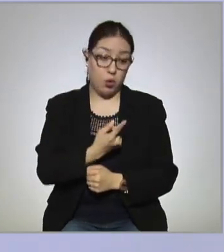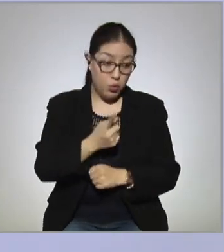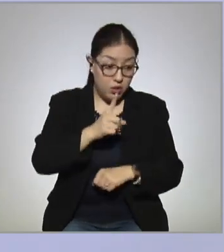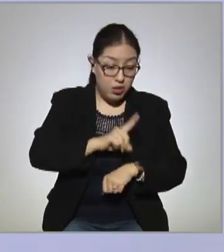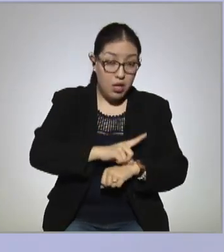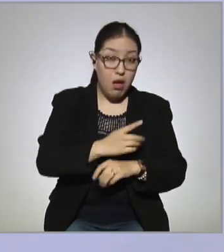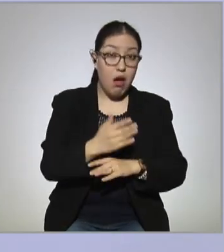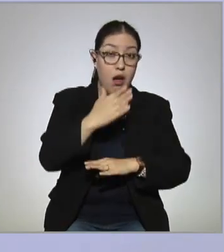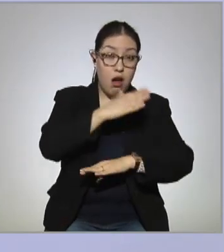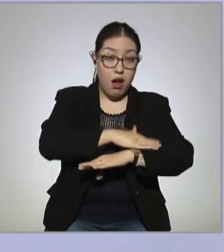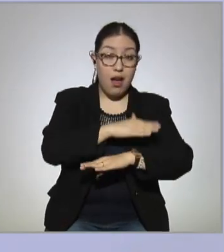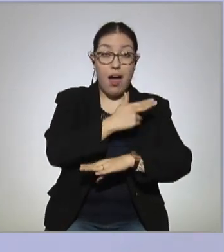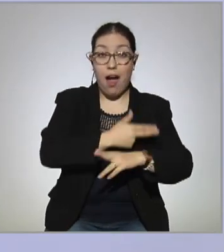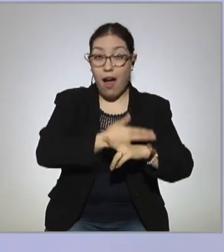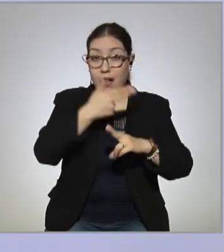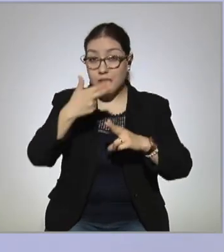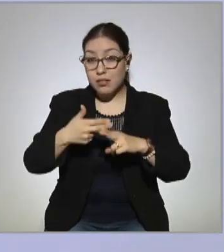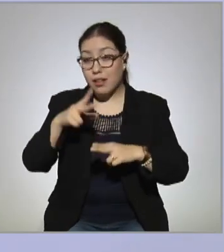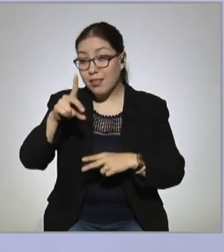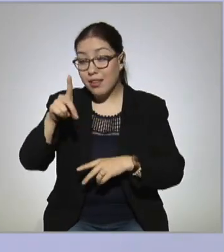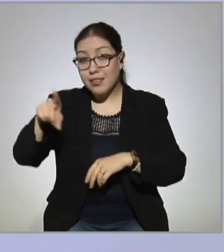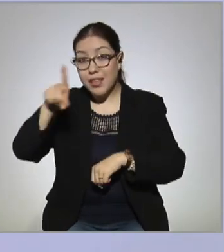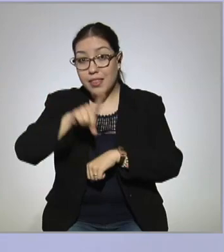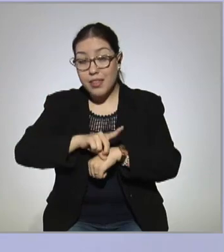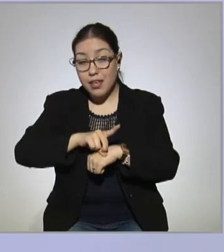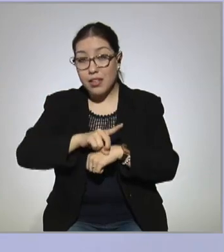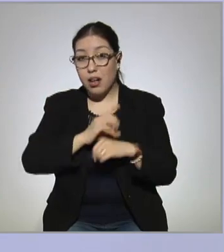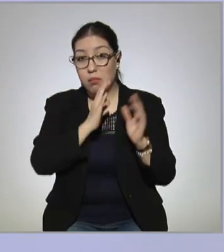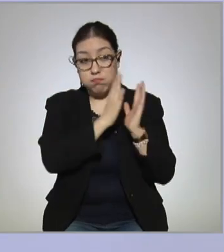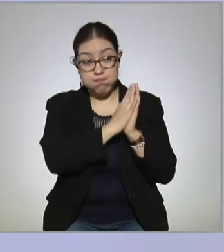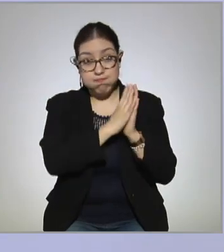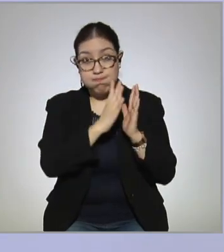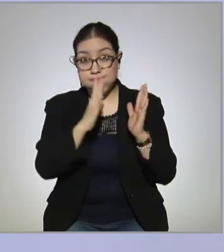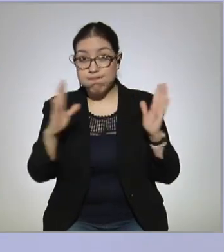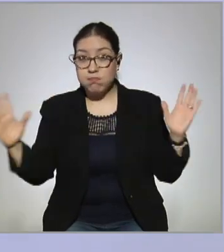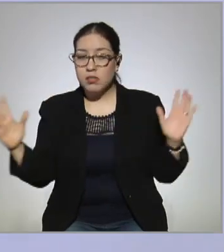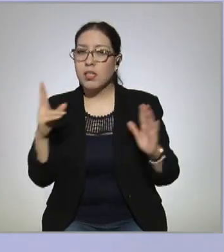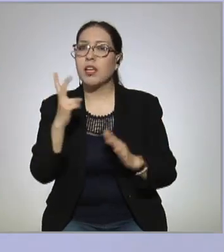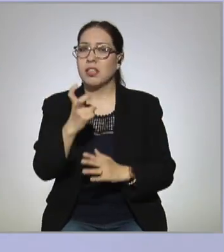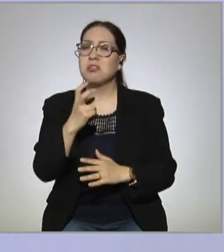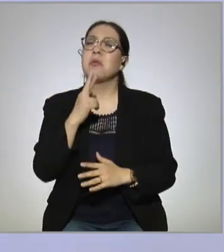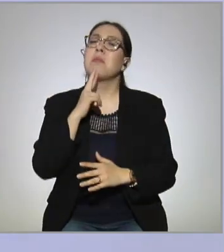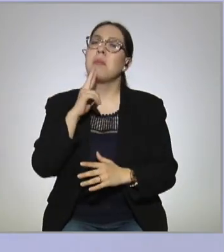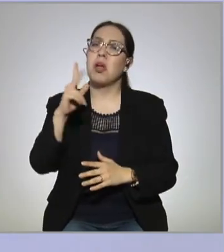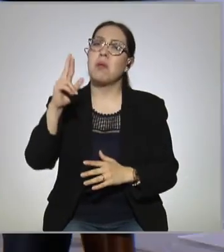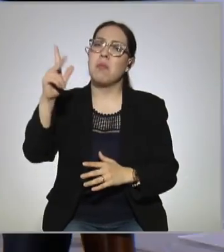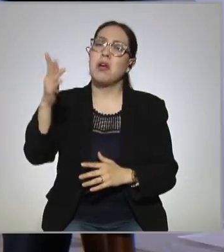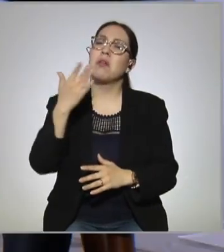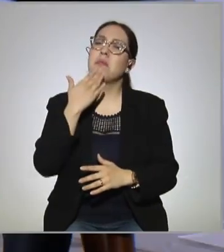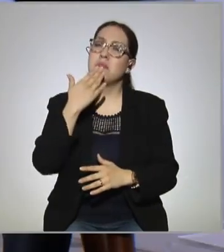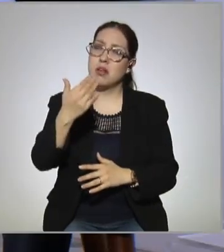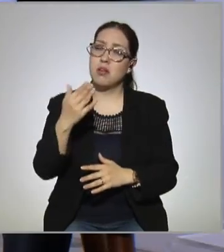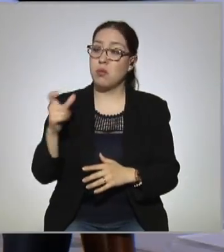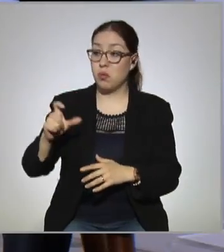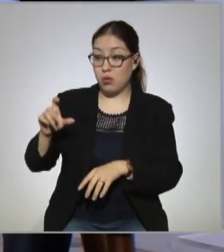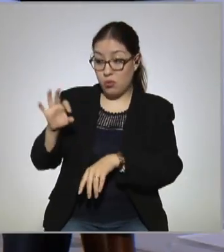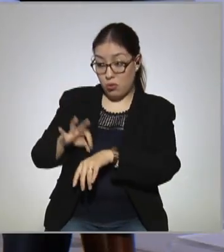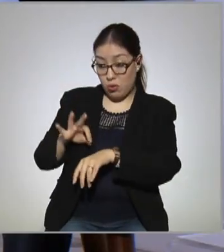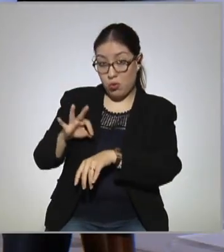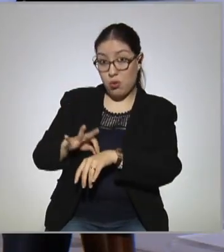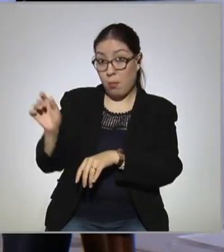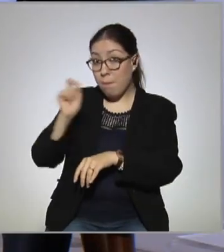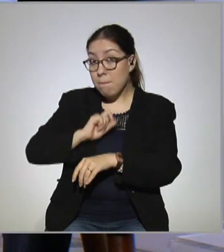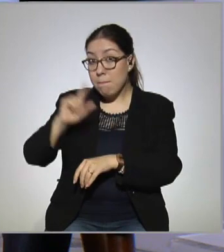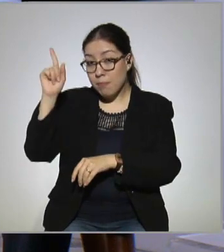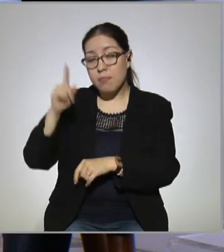por 30 días, ¿no? Entonces, su efecto es muy notorio hacia la mejoría cuando está bien indicado. El problema